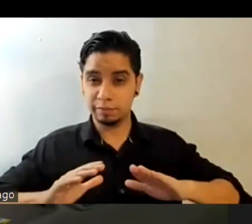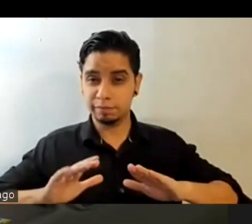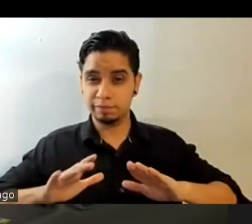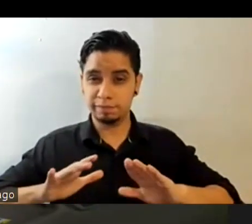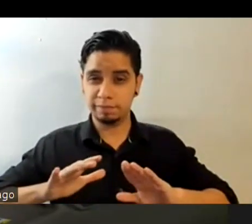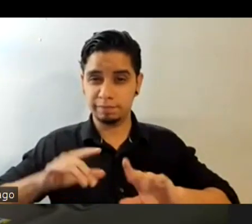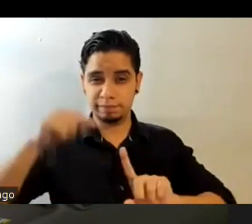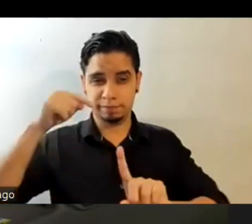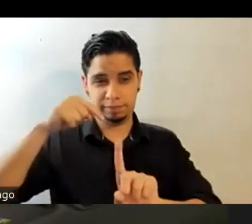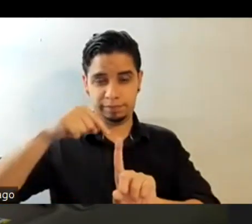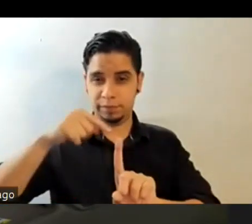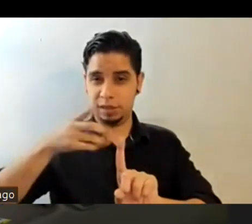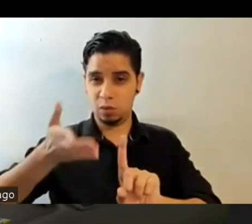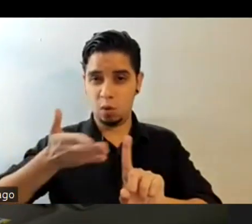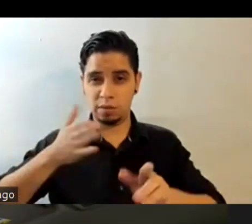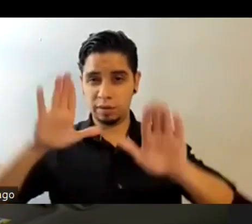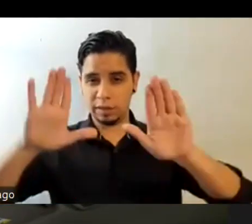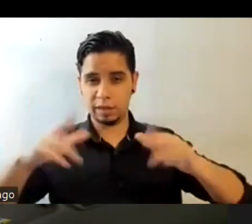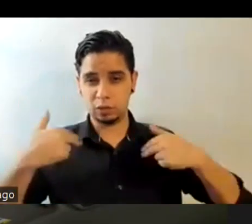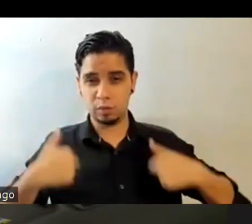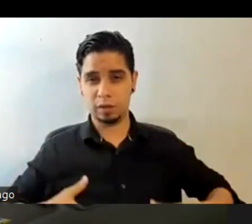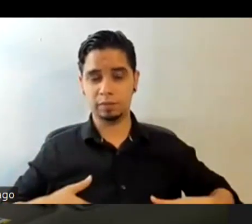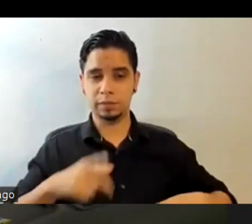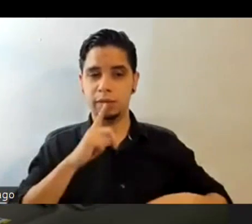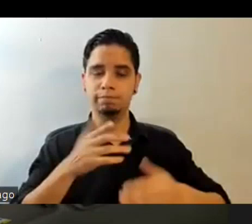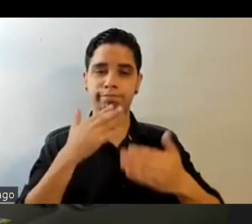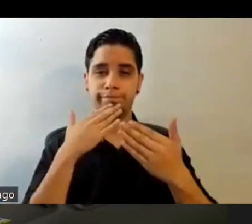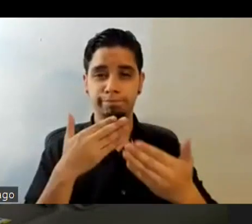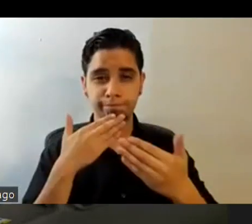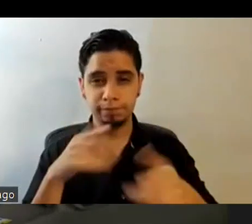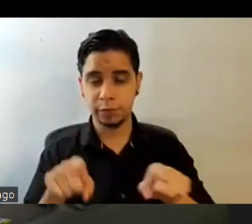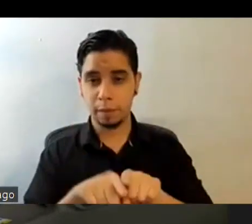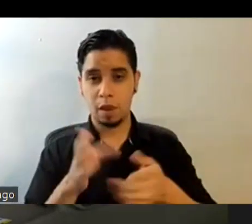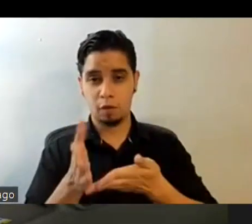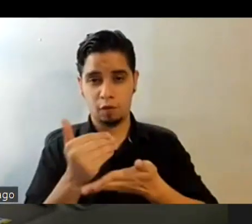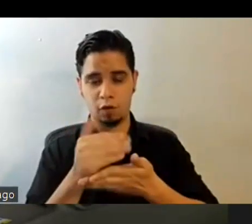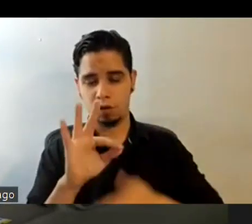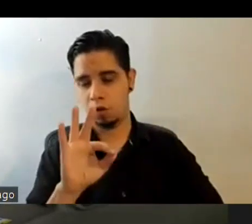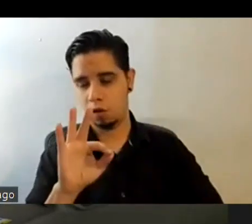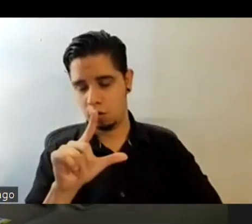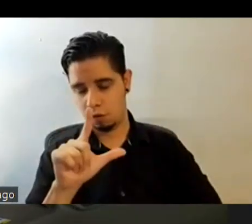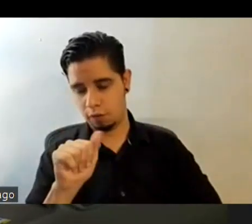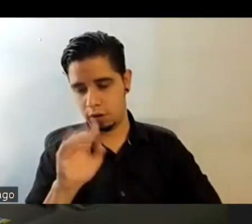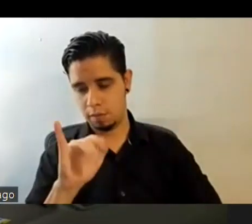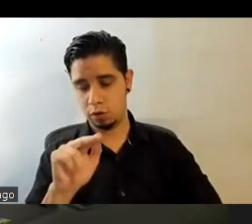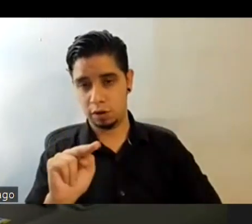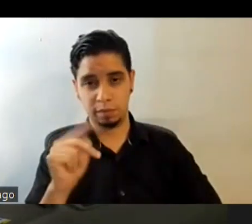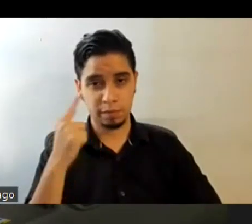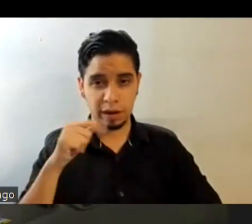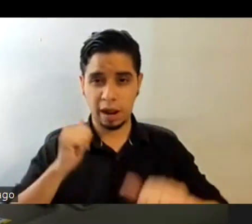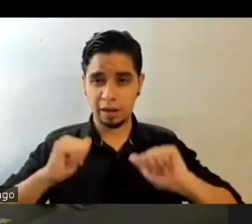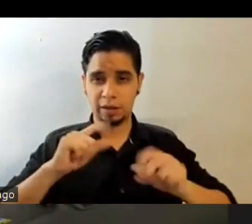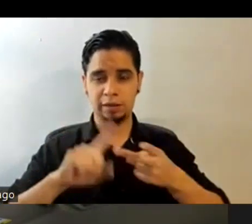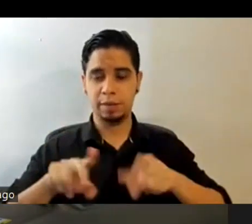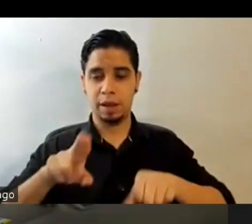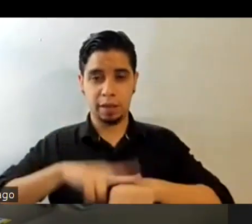Artista genera un gran ser humano. Así que damos las gracias al Fondo Flamboyant para las Artes y al National Endowment for